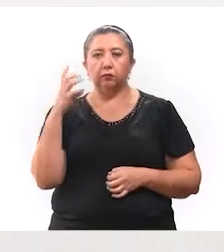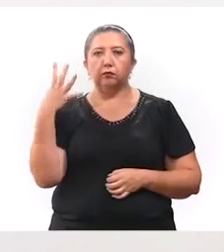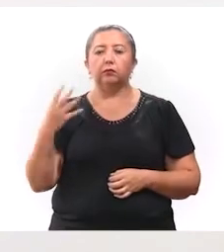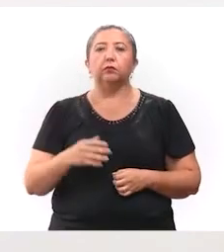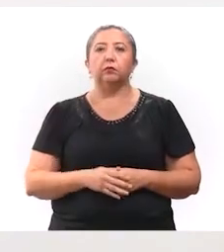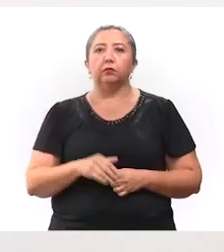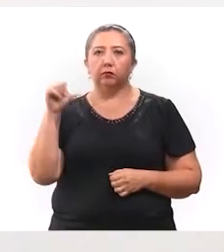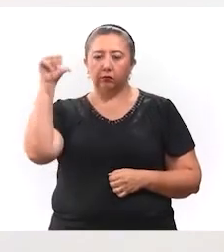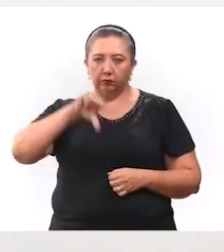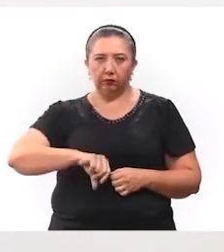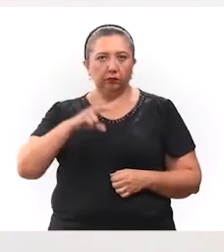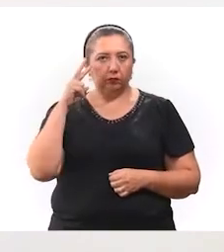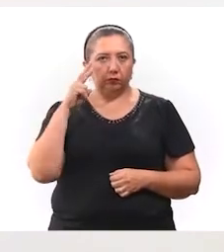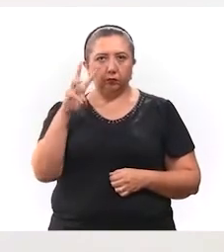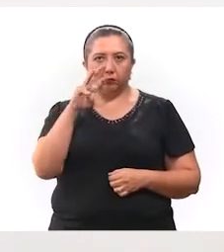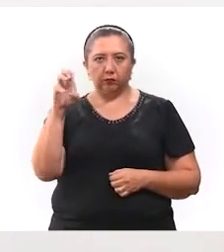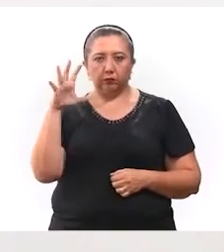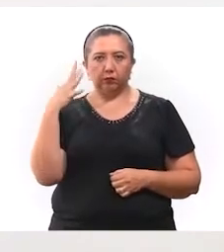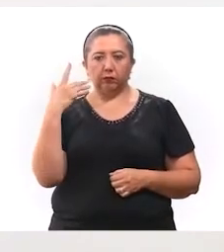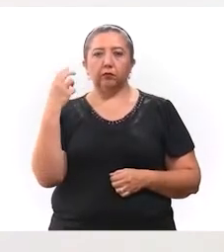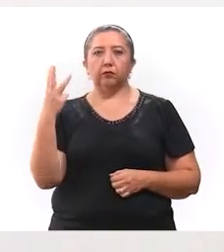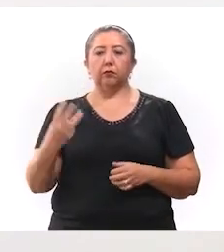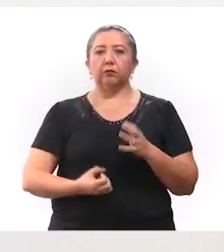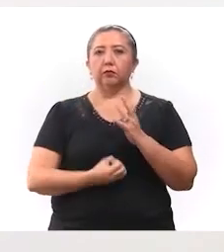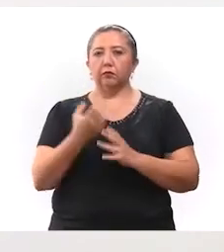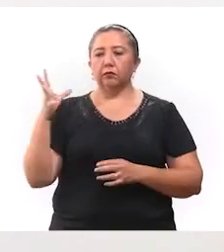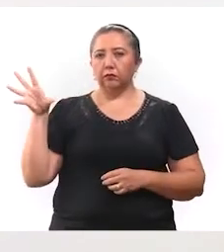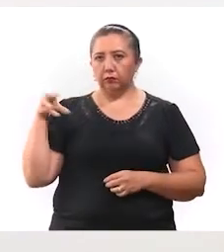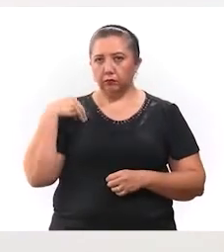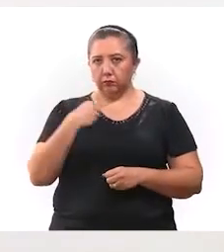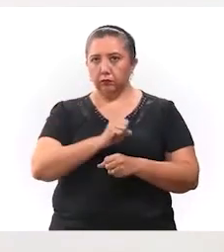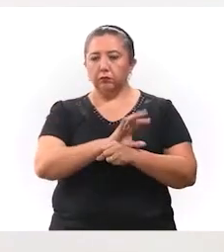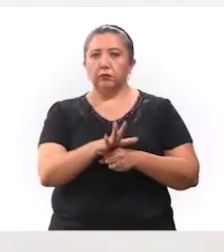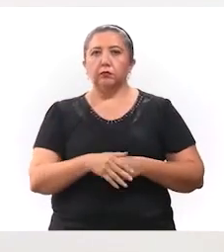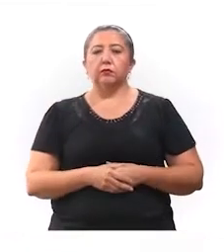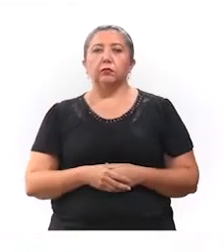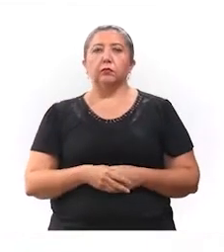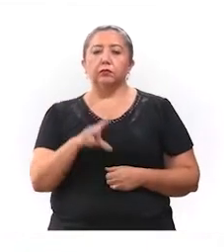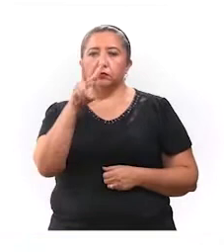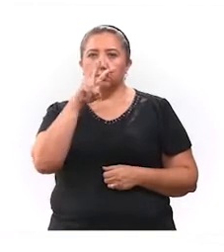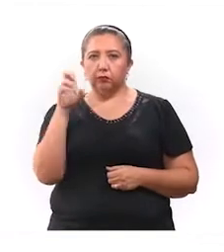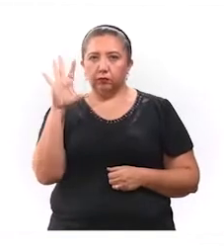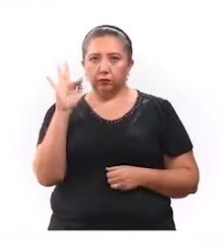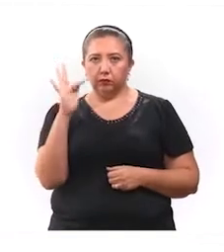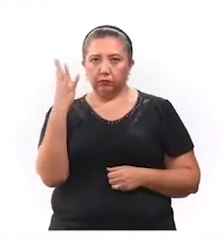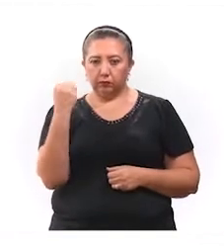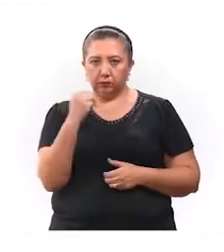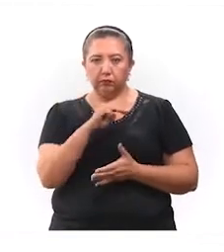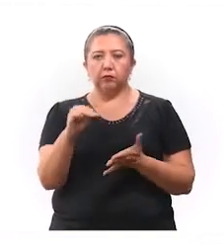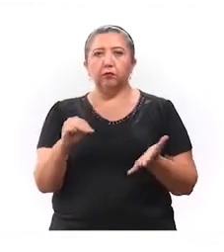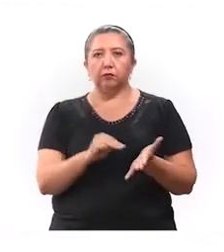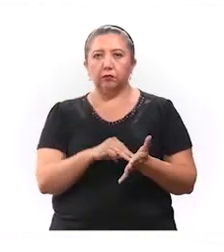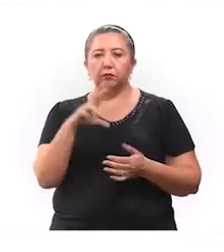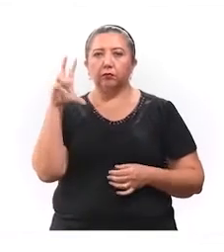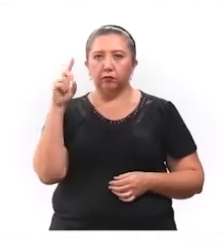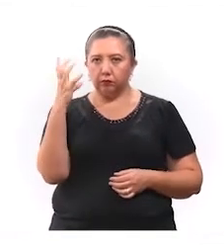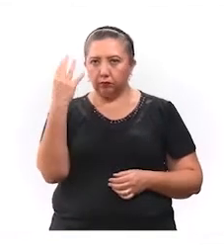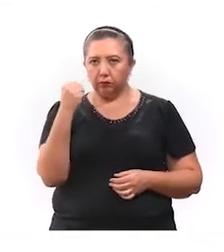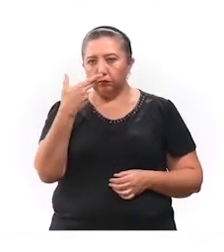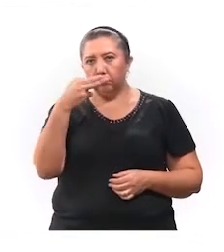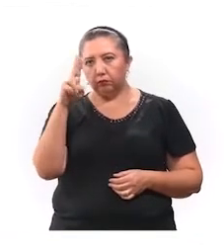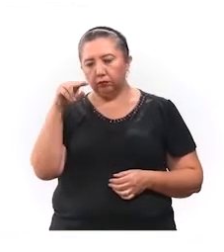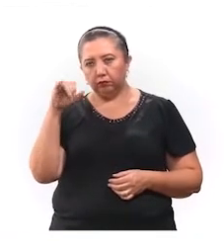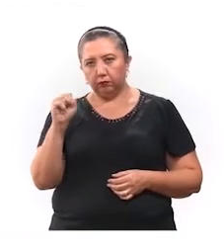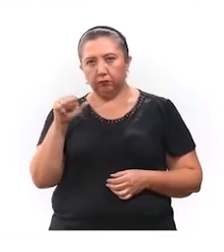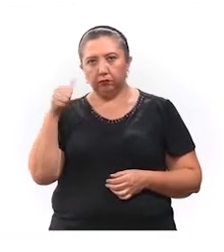106.634. Hoy se detectaron 353 nuevos contagios de coronavirus, 249 en Mérida, 39 en